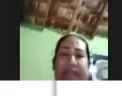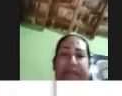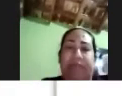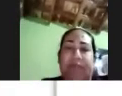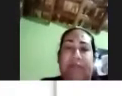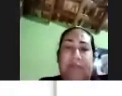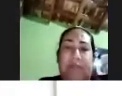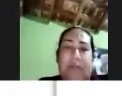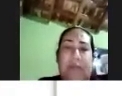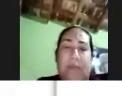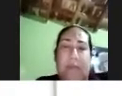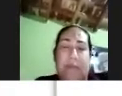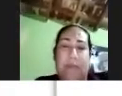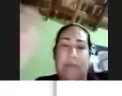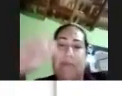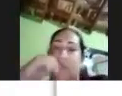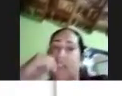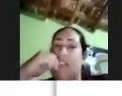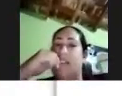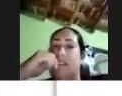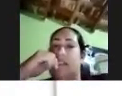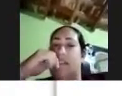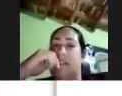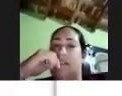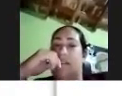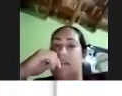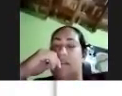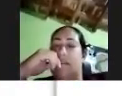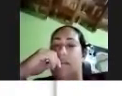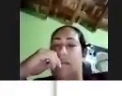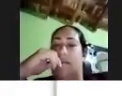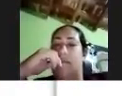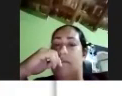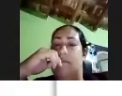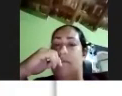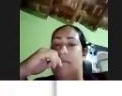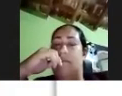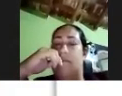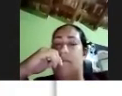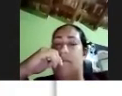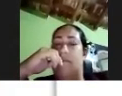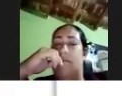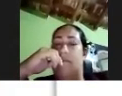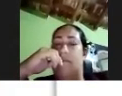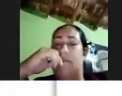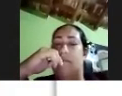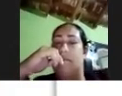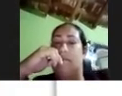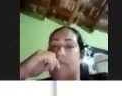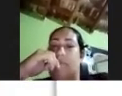un bienestar, una sensación de bienestar. Después, comer, por ejemplo, nueces que tengan omega